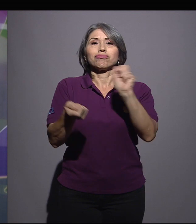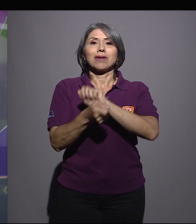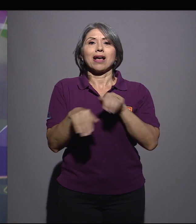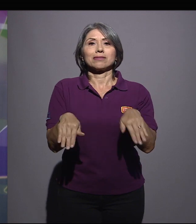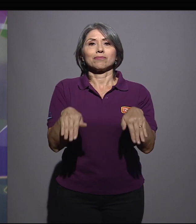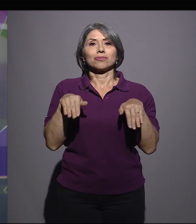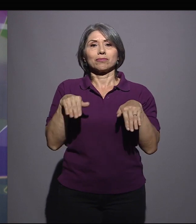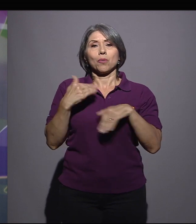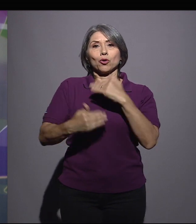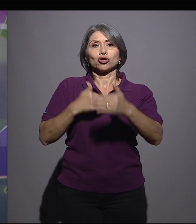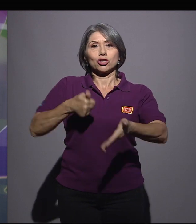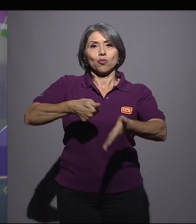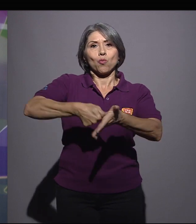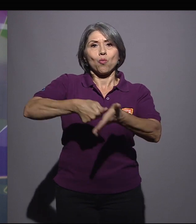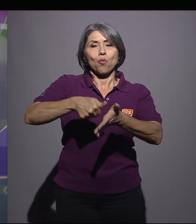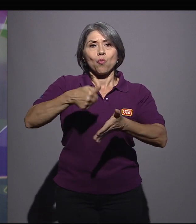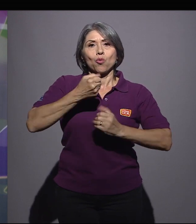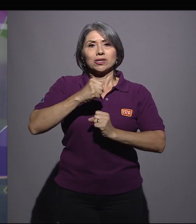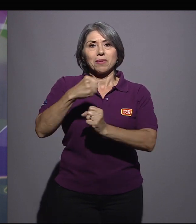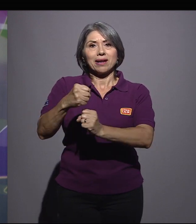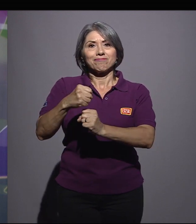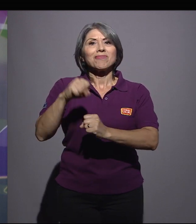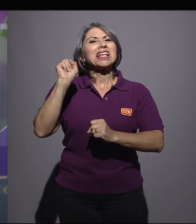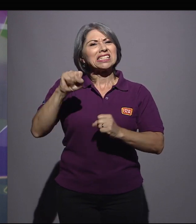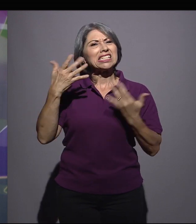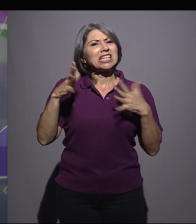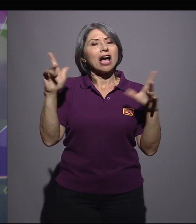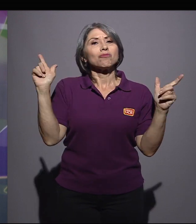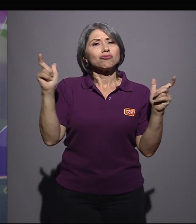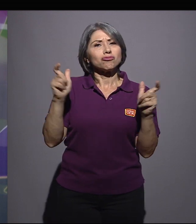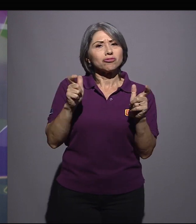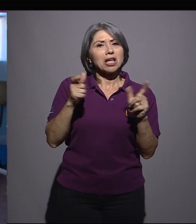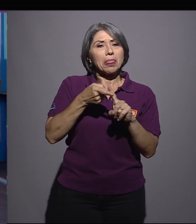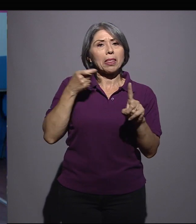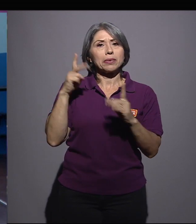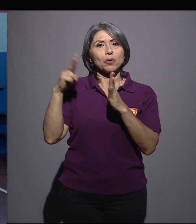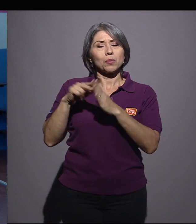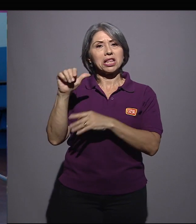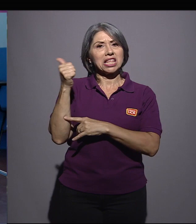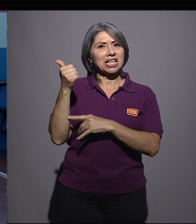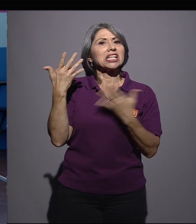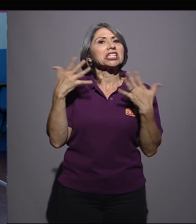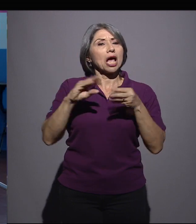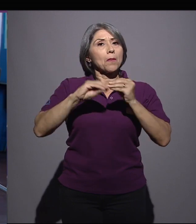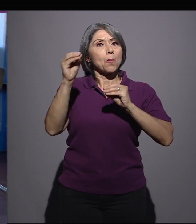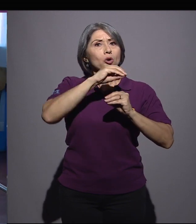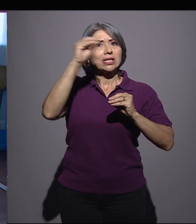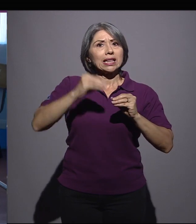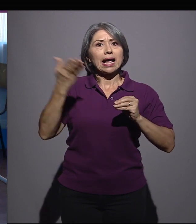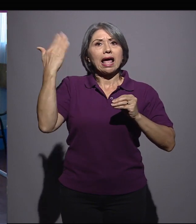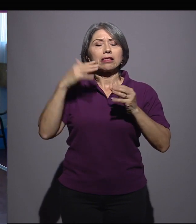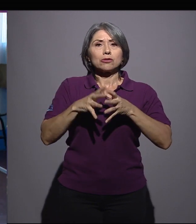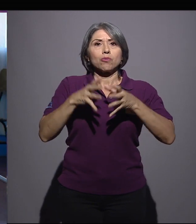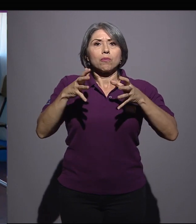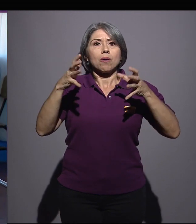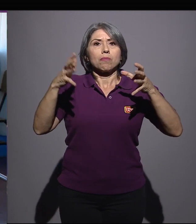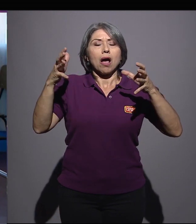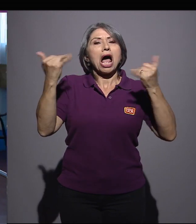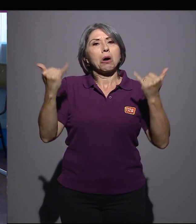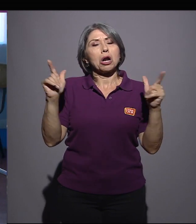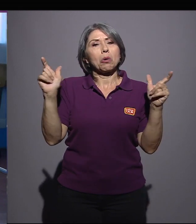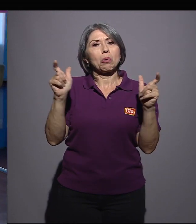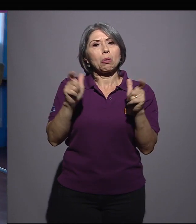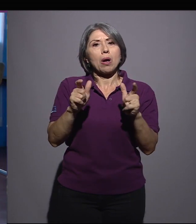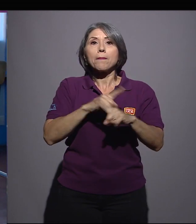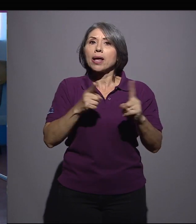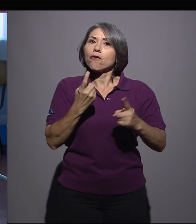la baja, ¿verdad? Del 2010 a la fecha hemos visto que ha venido bajando un poco esos porcentajes de abstencionismo. Sin embargo, todavía falta mucho por hacer,